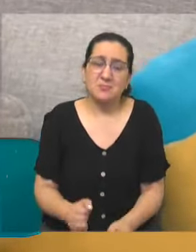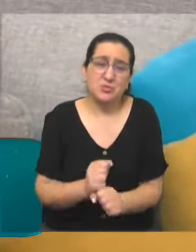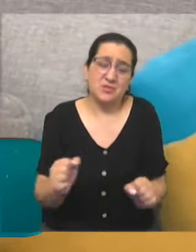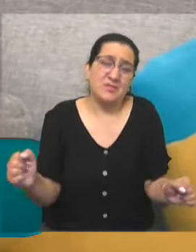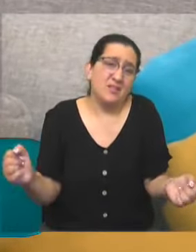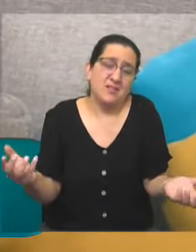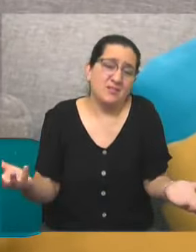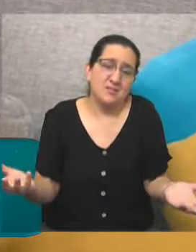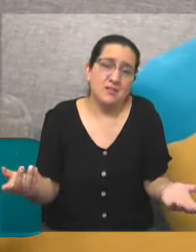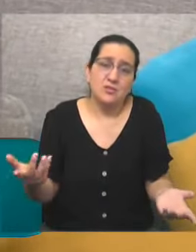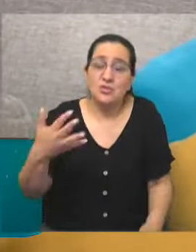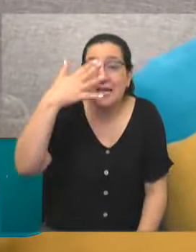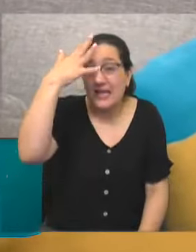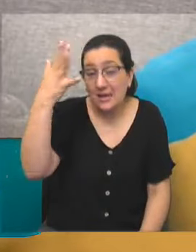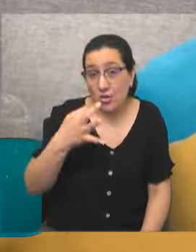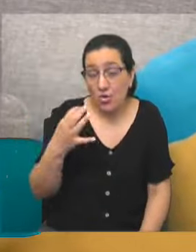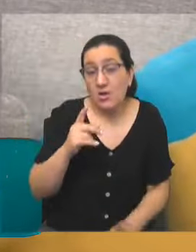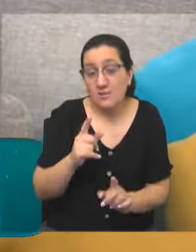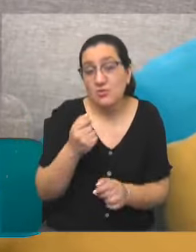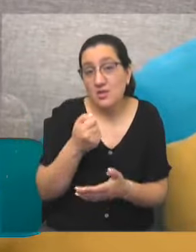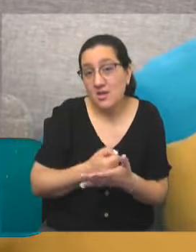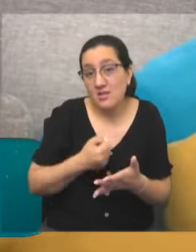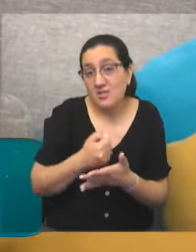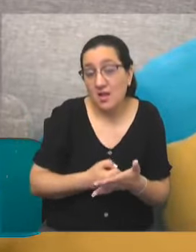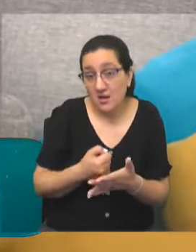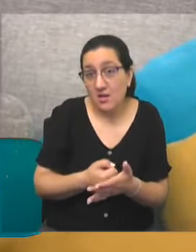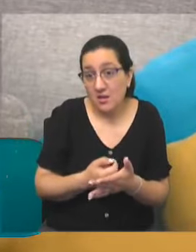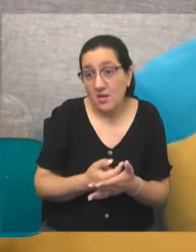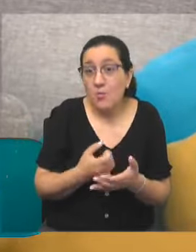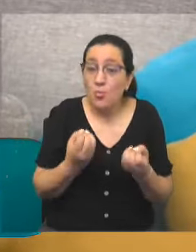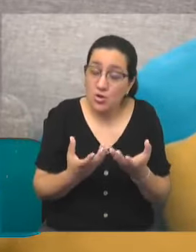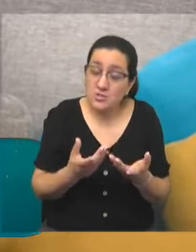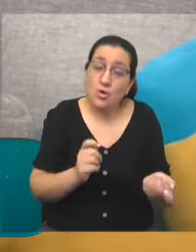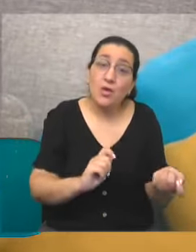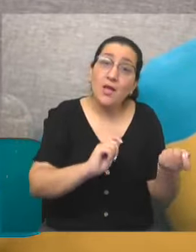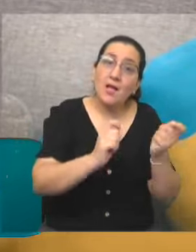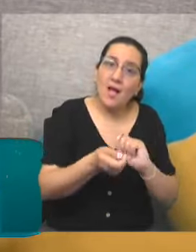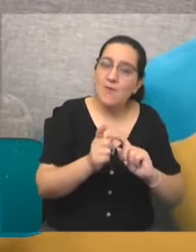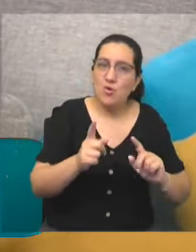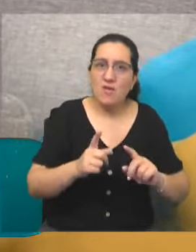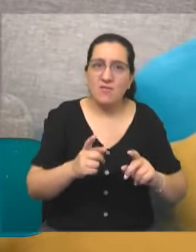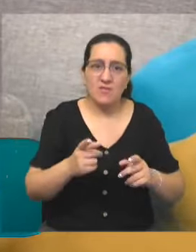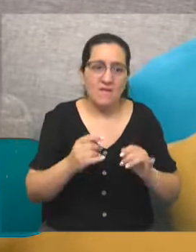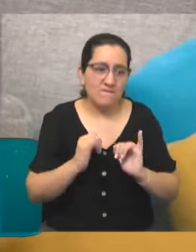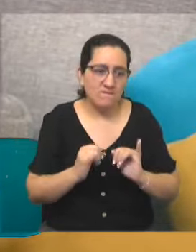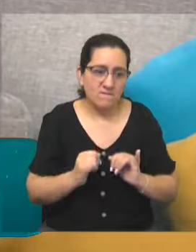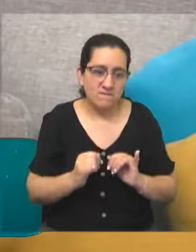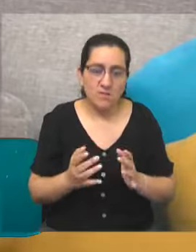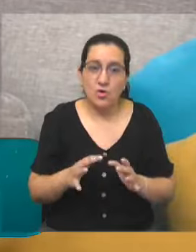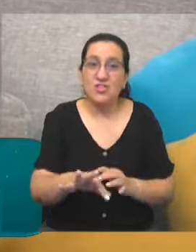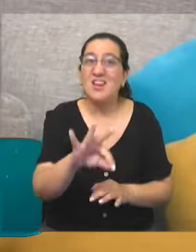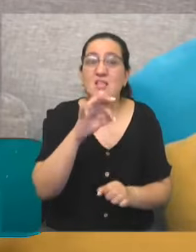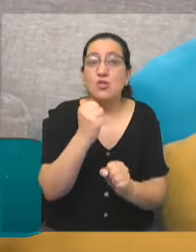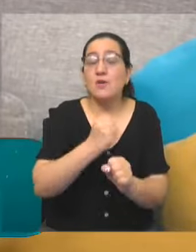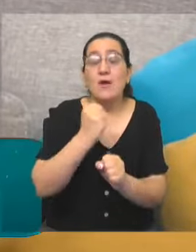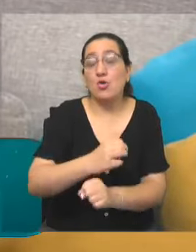Entonces creo que tenemos que entender lo vocacional como algo que cambia, como algo que es dinámico, que no es definitivo, no están eligiendo el trabajo